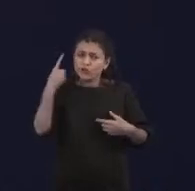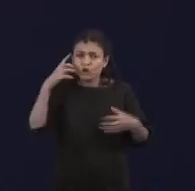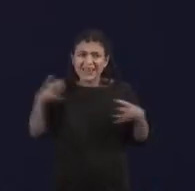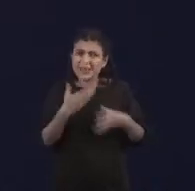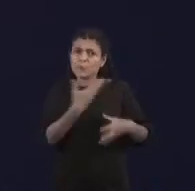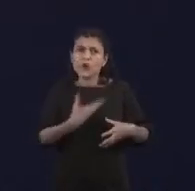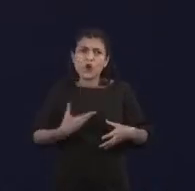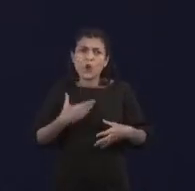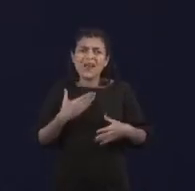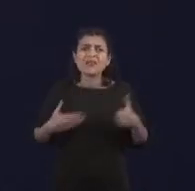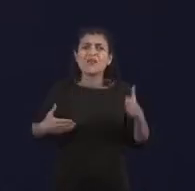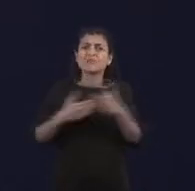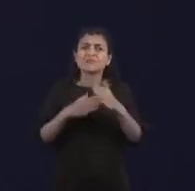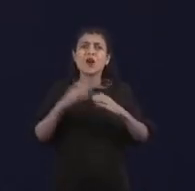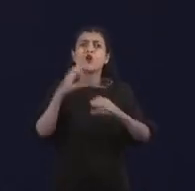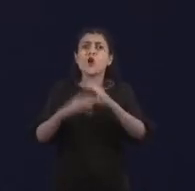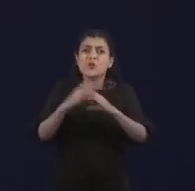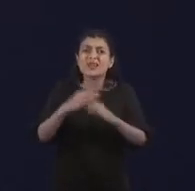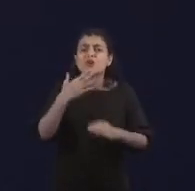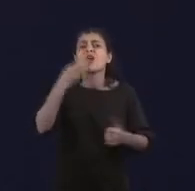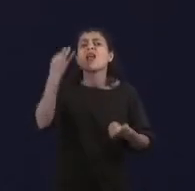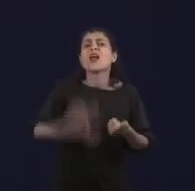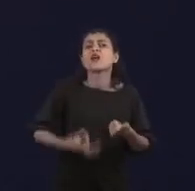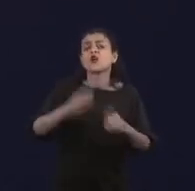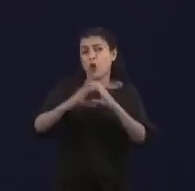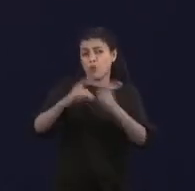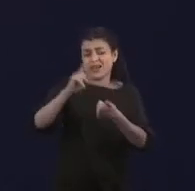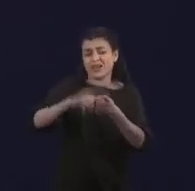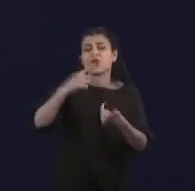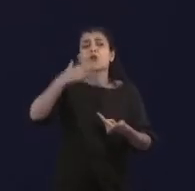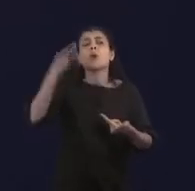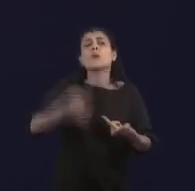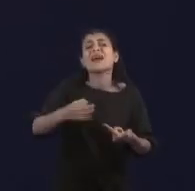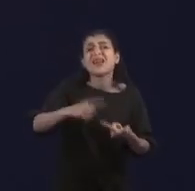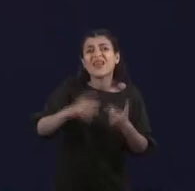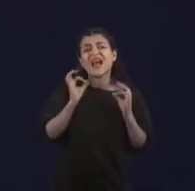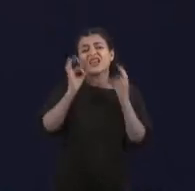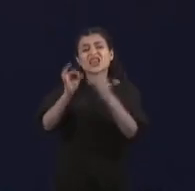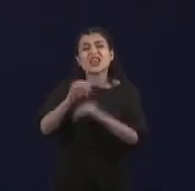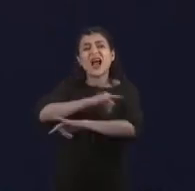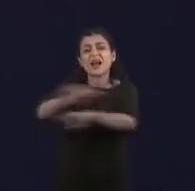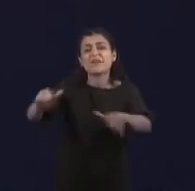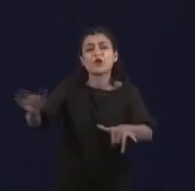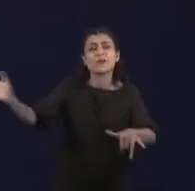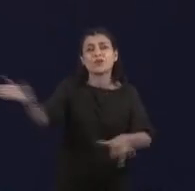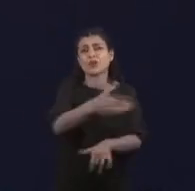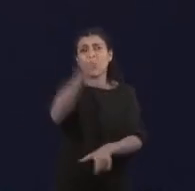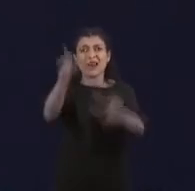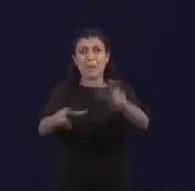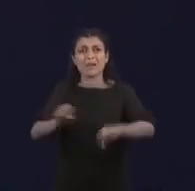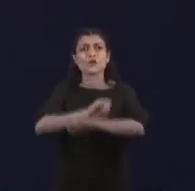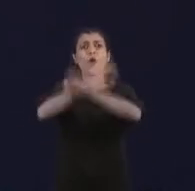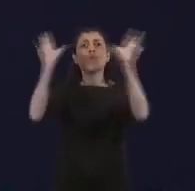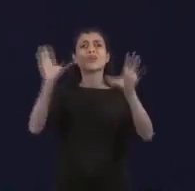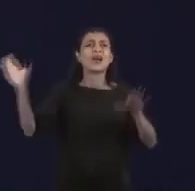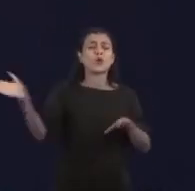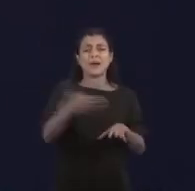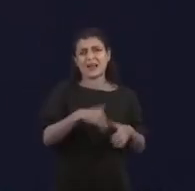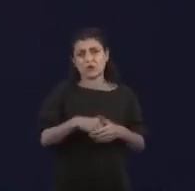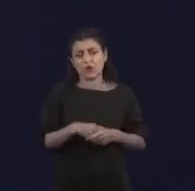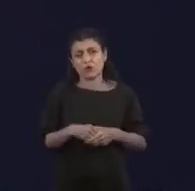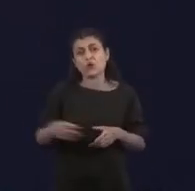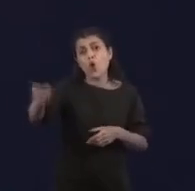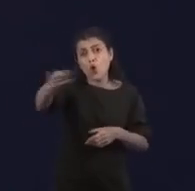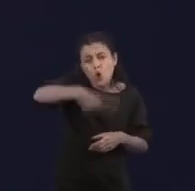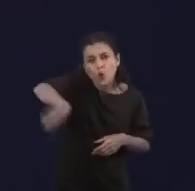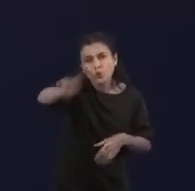fundamental la comunicación, fundamental la verdad y fundamental que del otro lado llegue de la forma más clara posible. Ustedes, que son